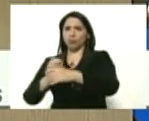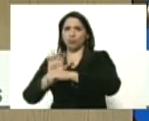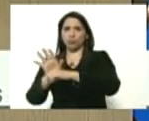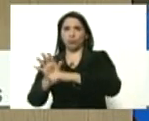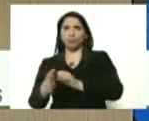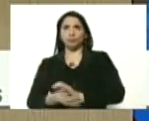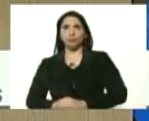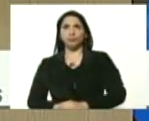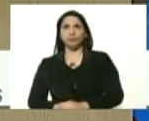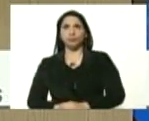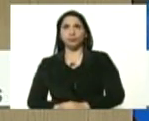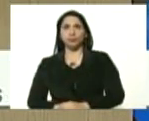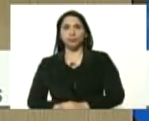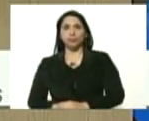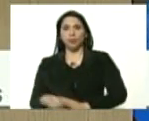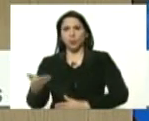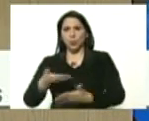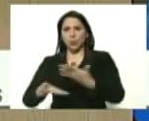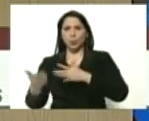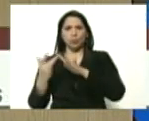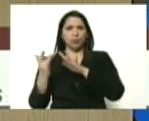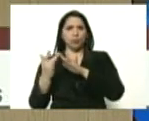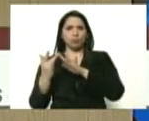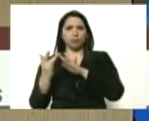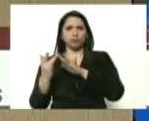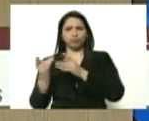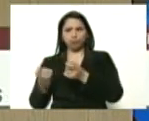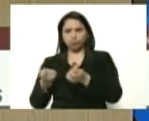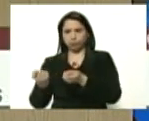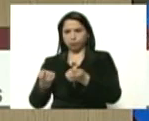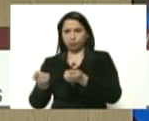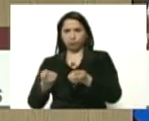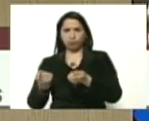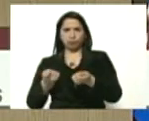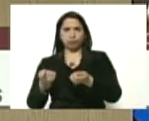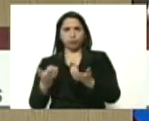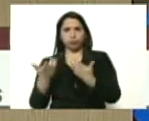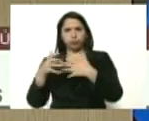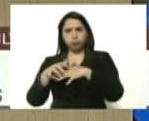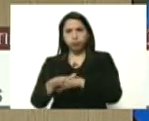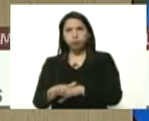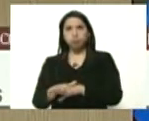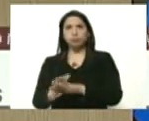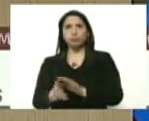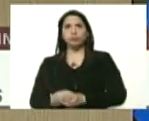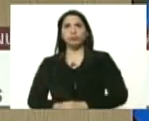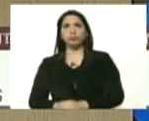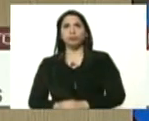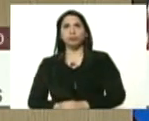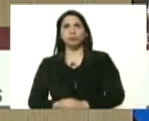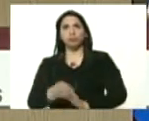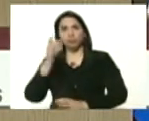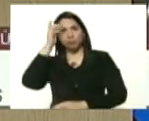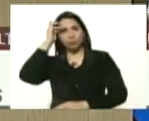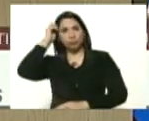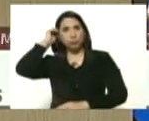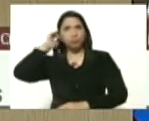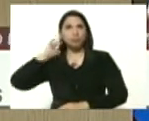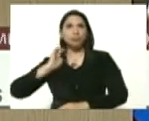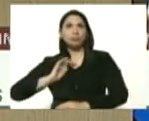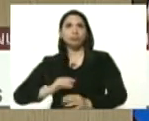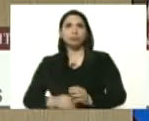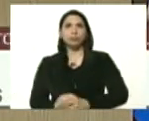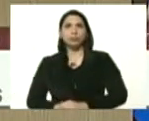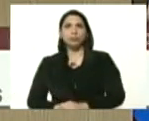el coronavirus. En una coordinación muy estrecha entre la infraestructura médica